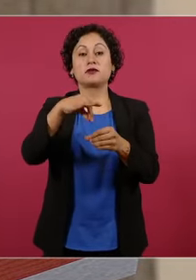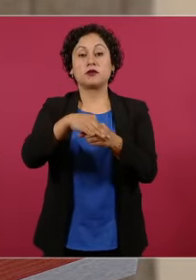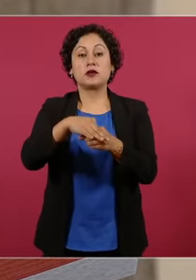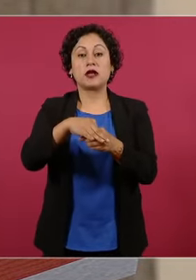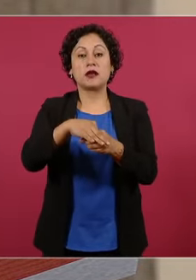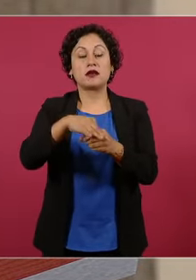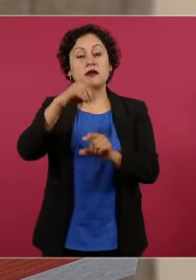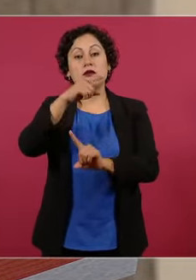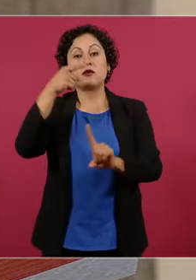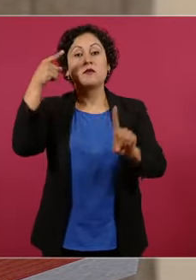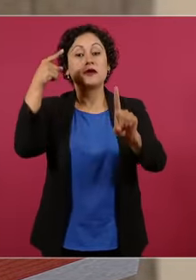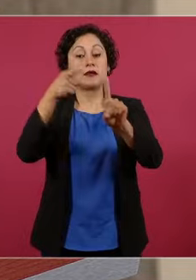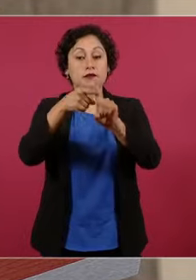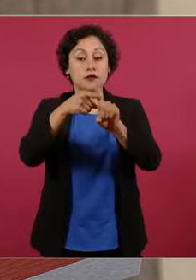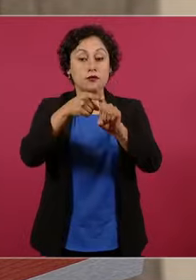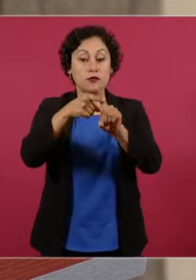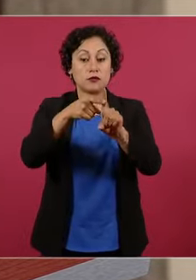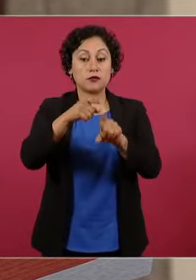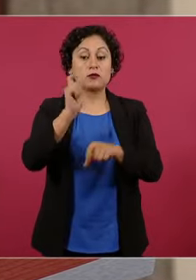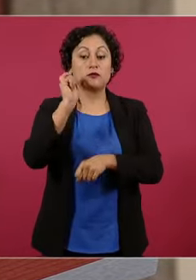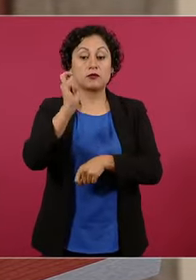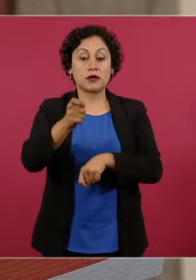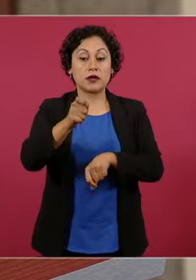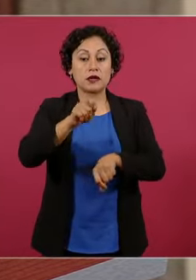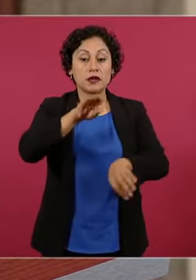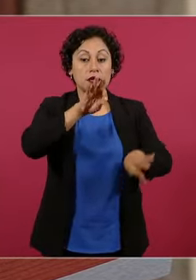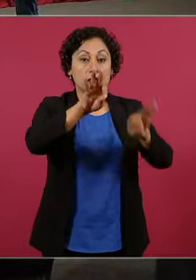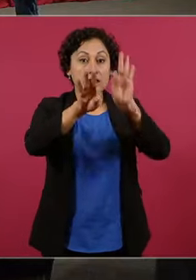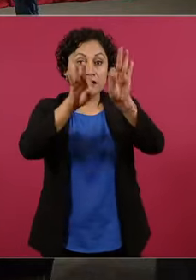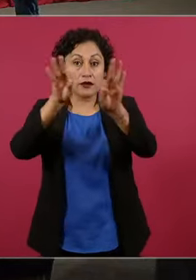influir en la